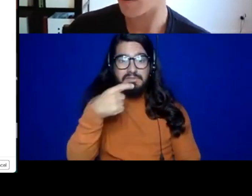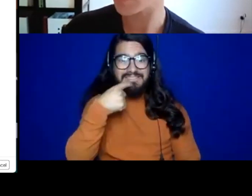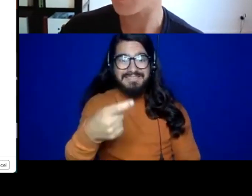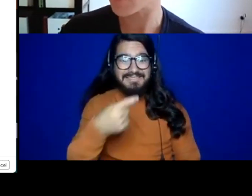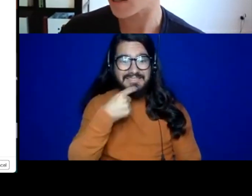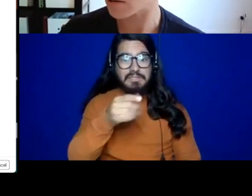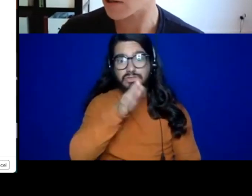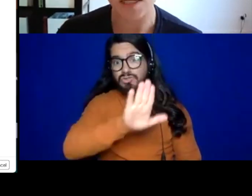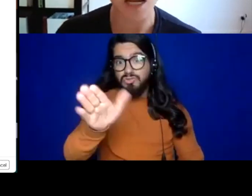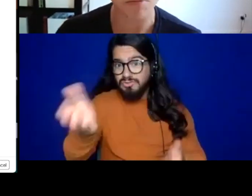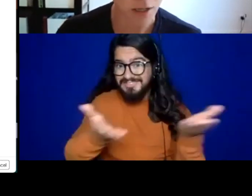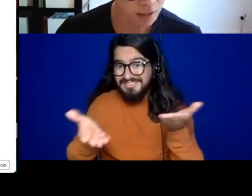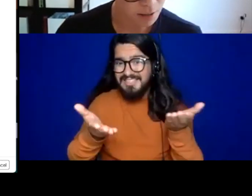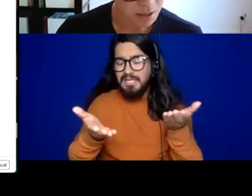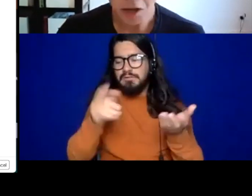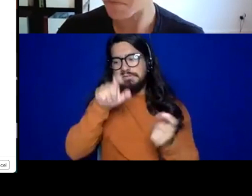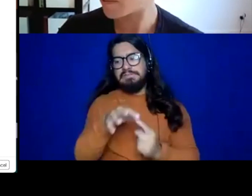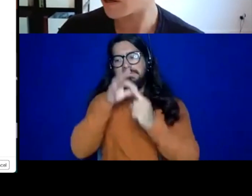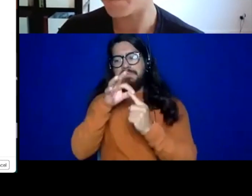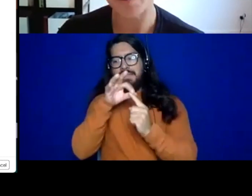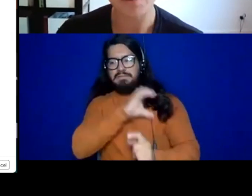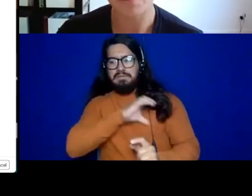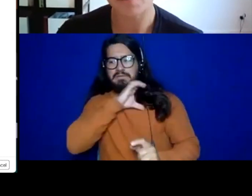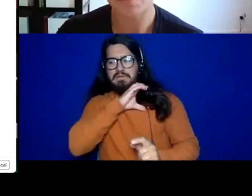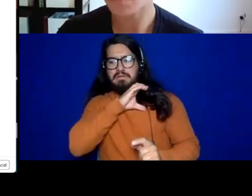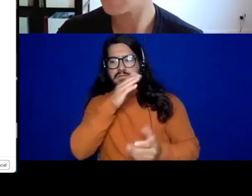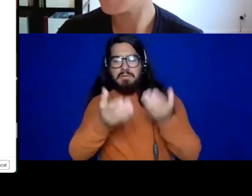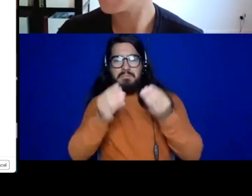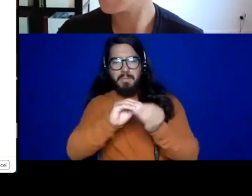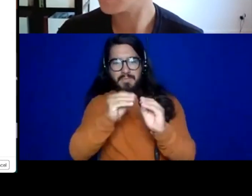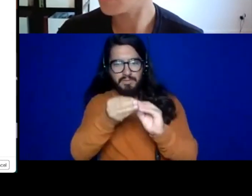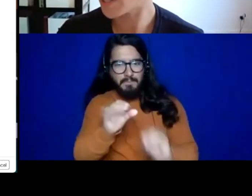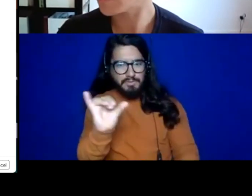de hacerlo. Y vamos a decir que el servicio pide